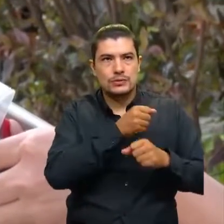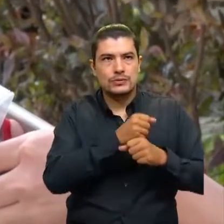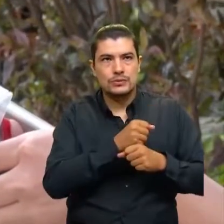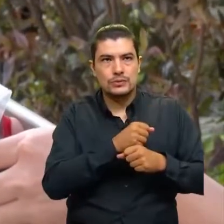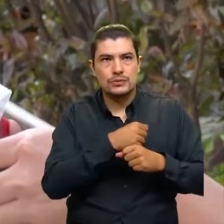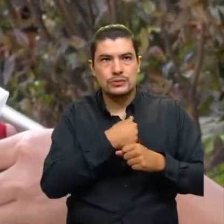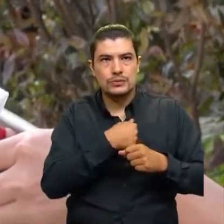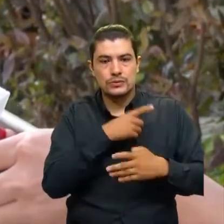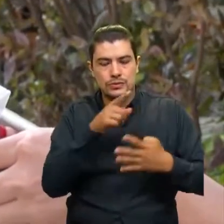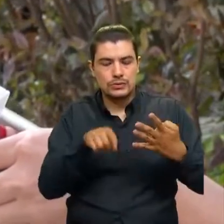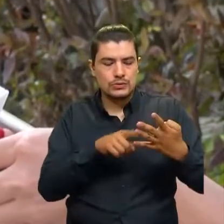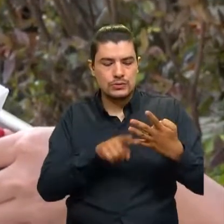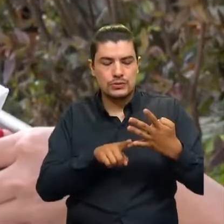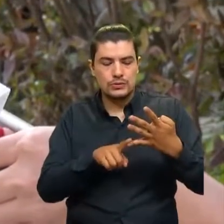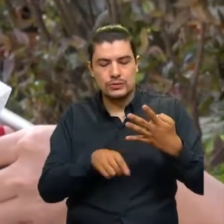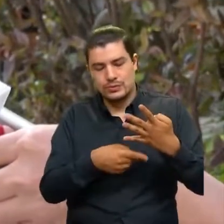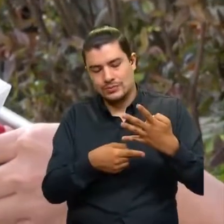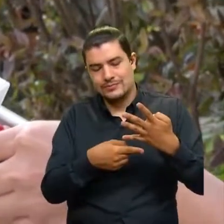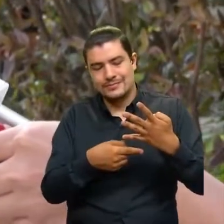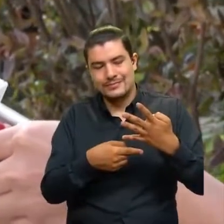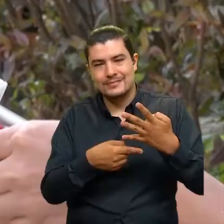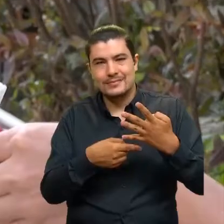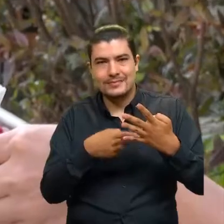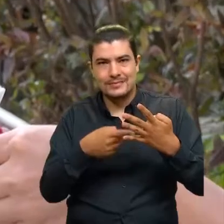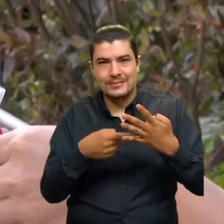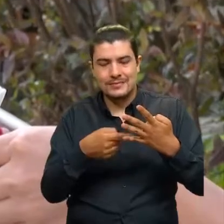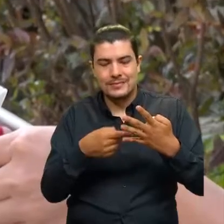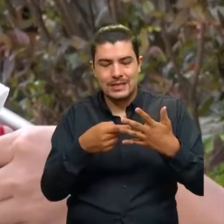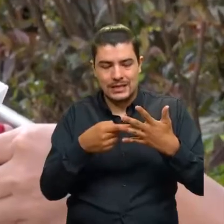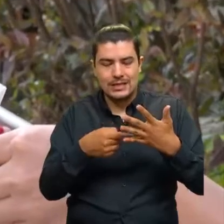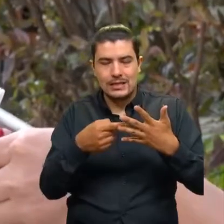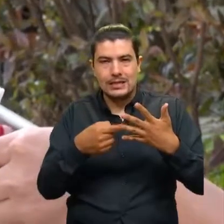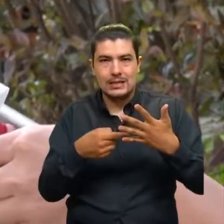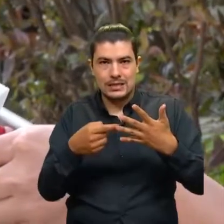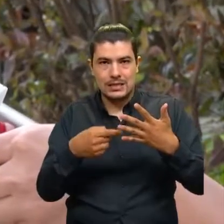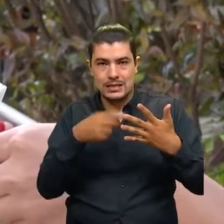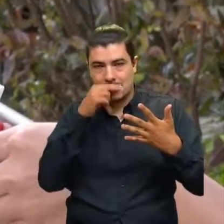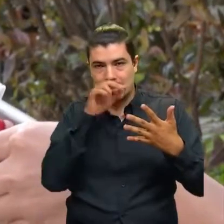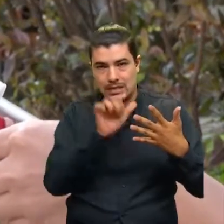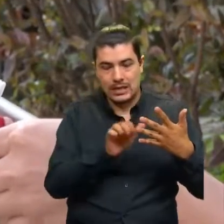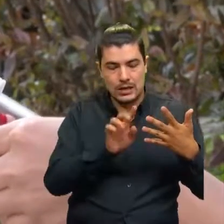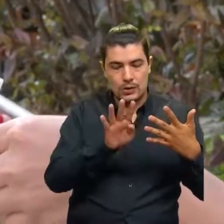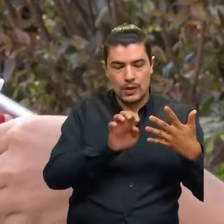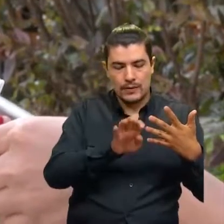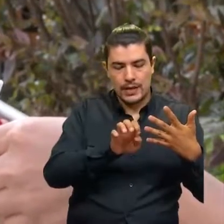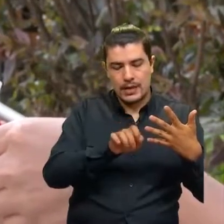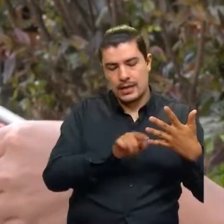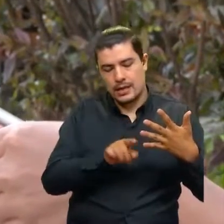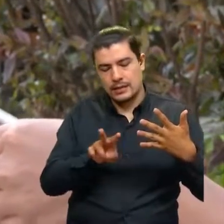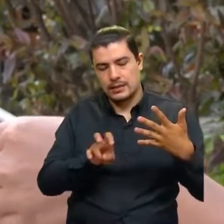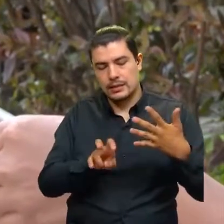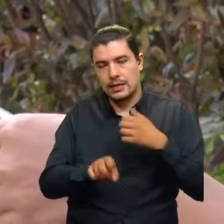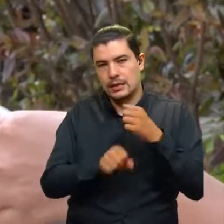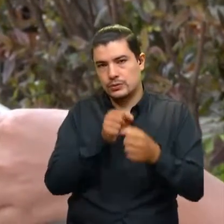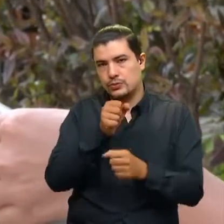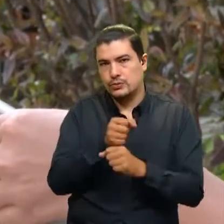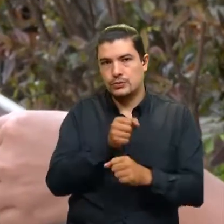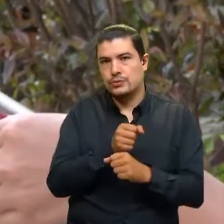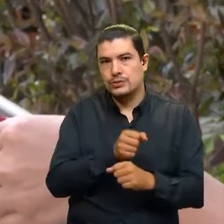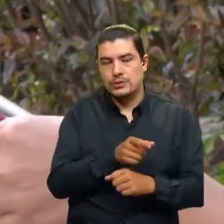Y tengo unas dos niñas, una de 9 y la otra de 7, que también nacieron